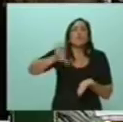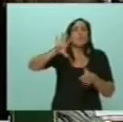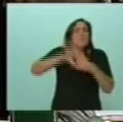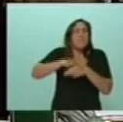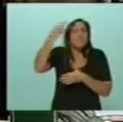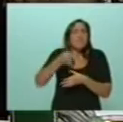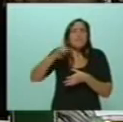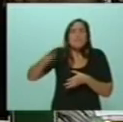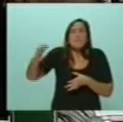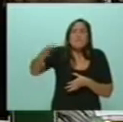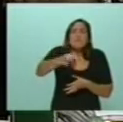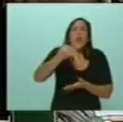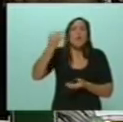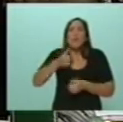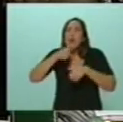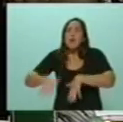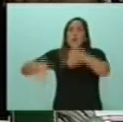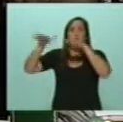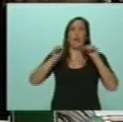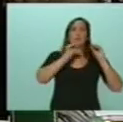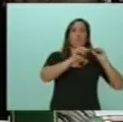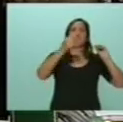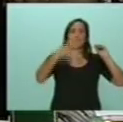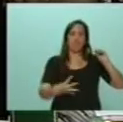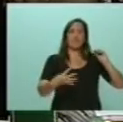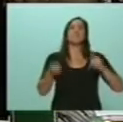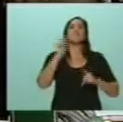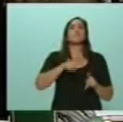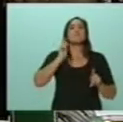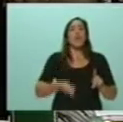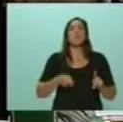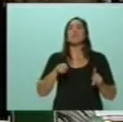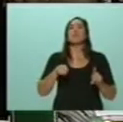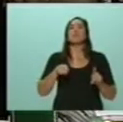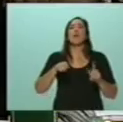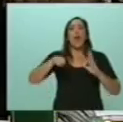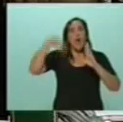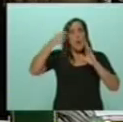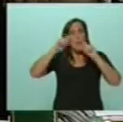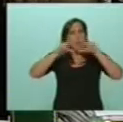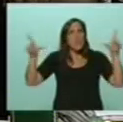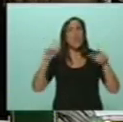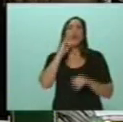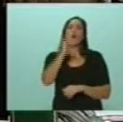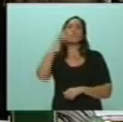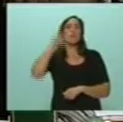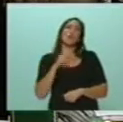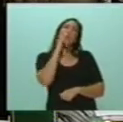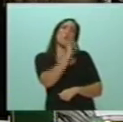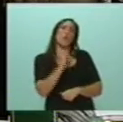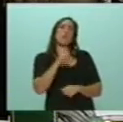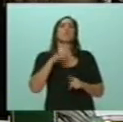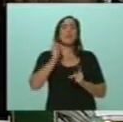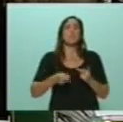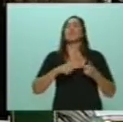En la ayuda para inundados habrá información sobre las ayudas brindadas a los titulares de las mismas y videos, inclusive testimoniales, denuncias y